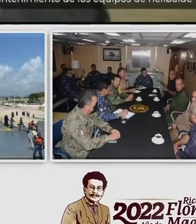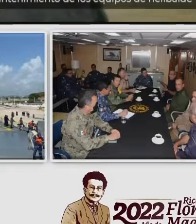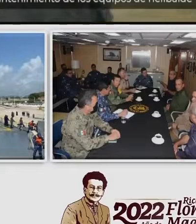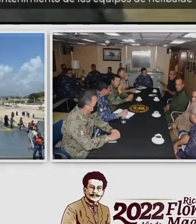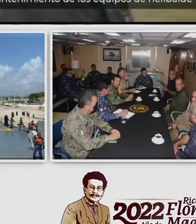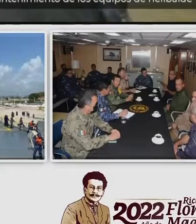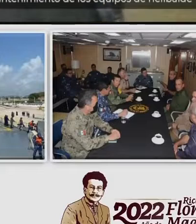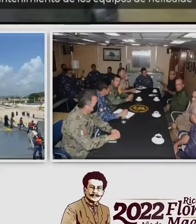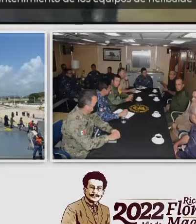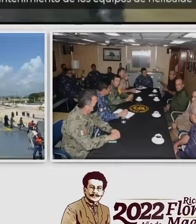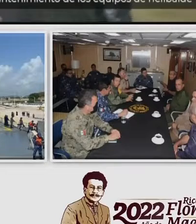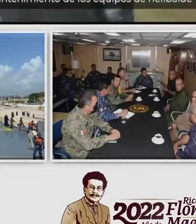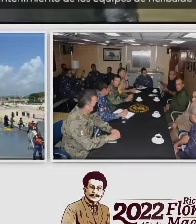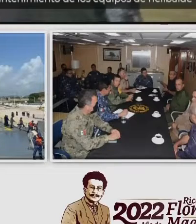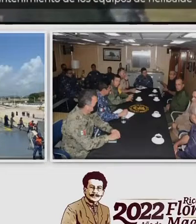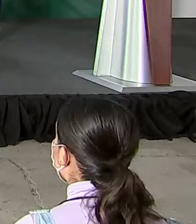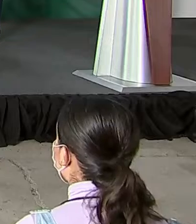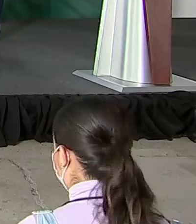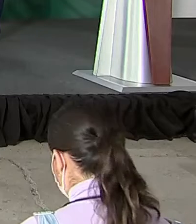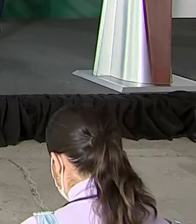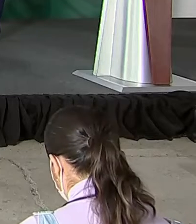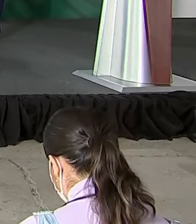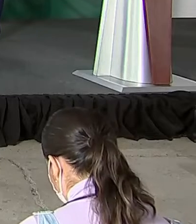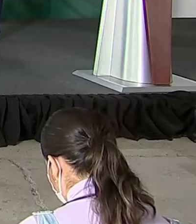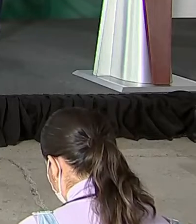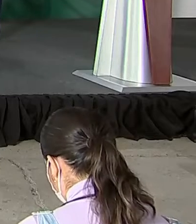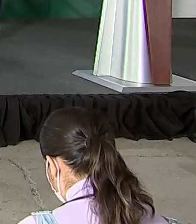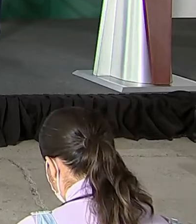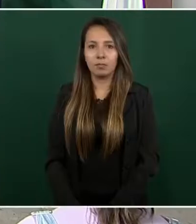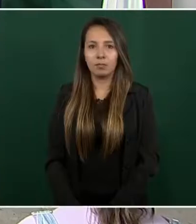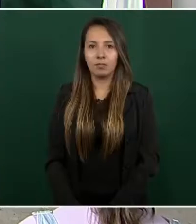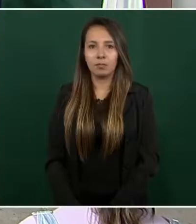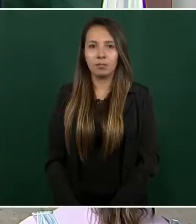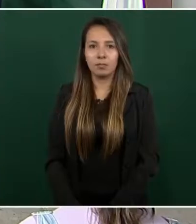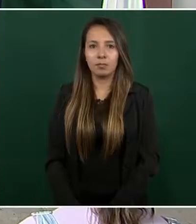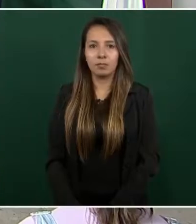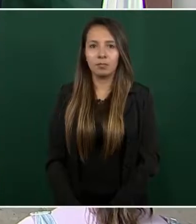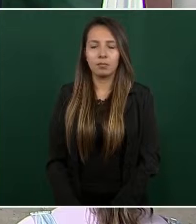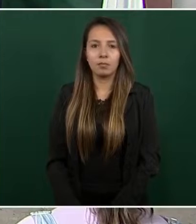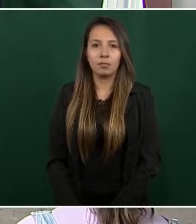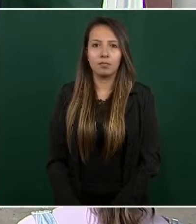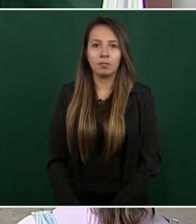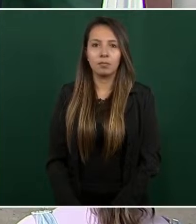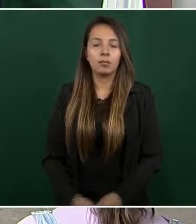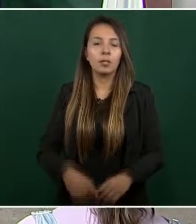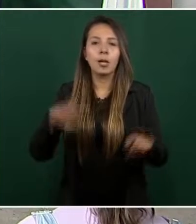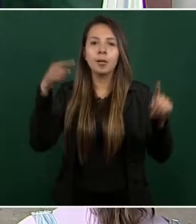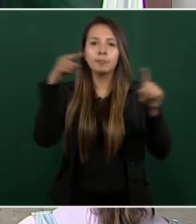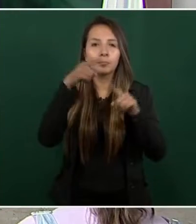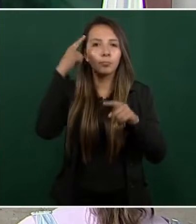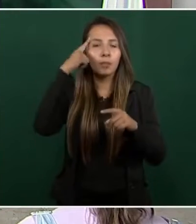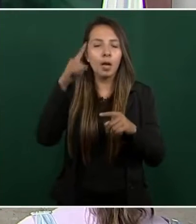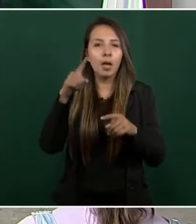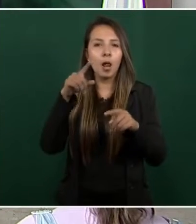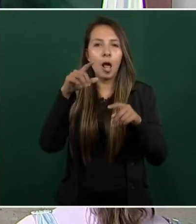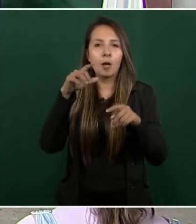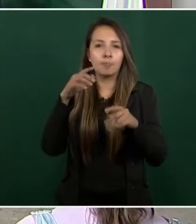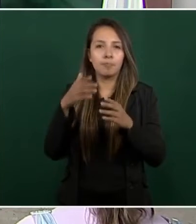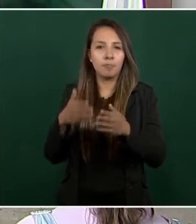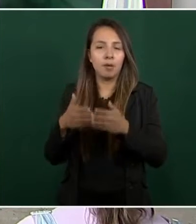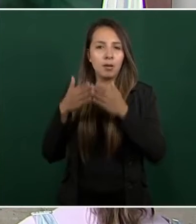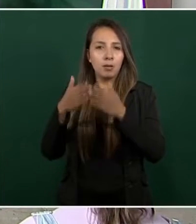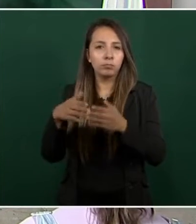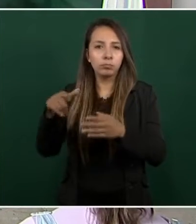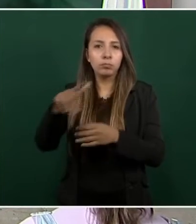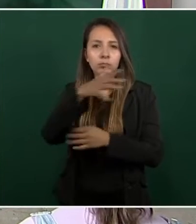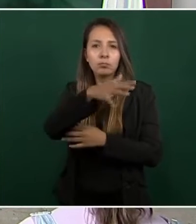sobre equipos de helibaldes. La que sigue, por favor. En lo que se refiere a aseguramientos en eventos marítimos, en